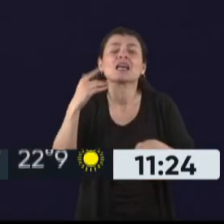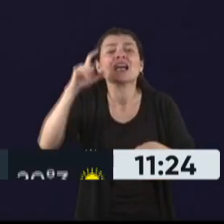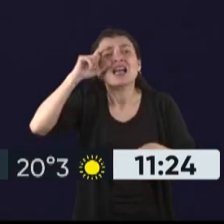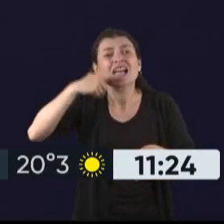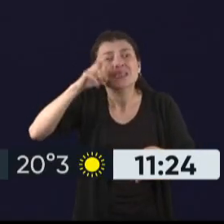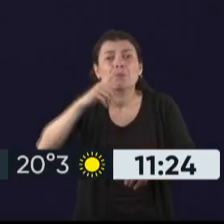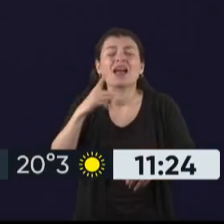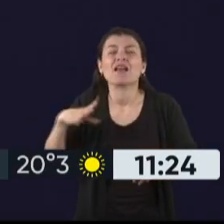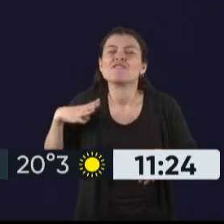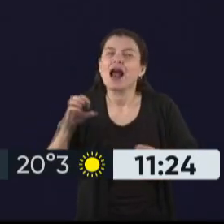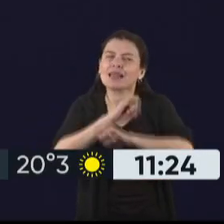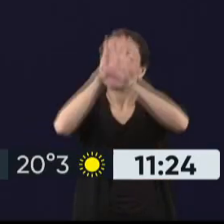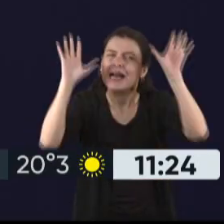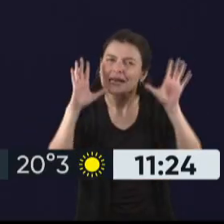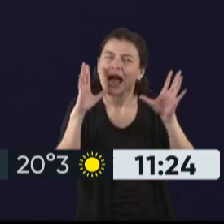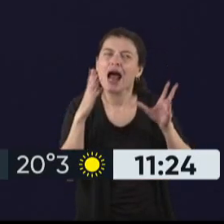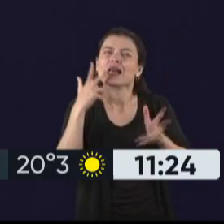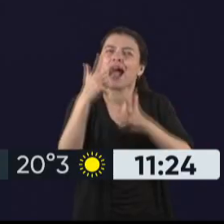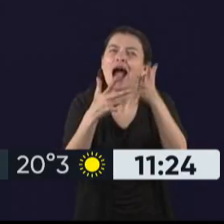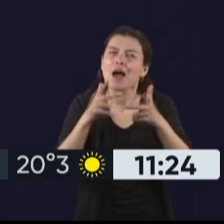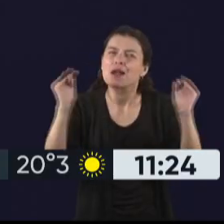que no habían tenido claridad o